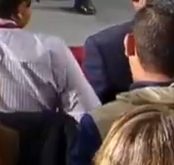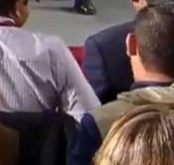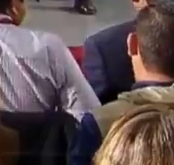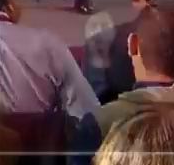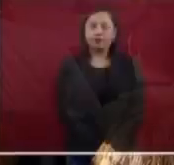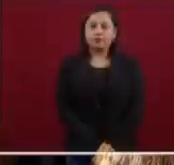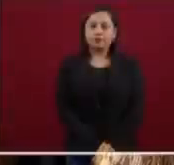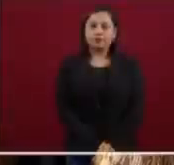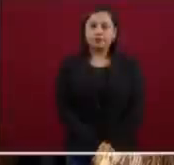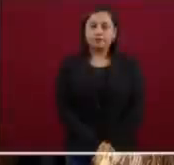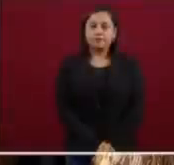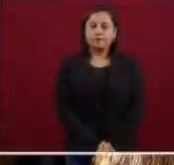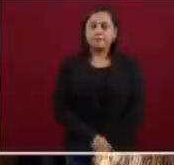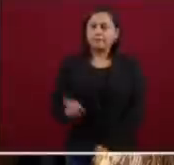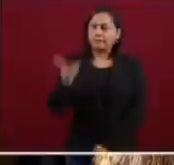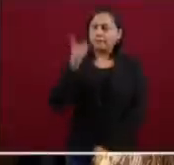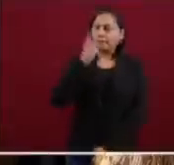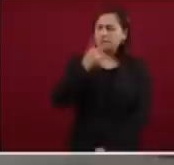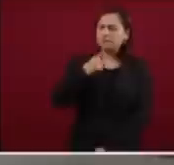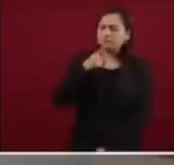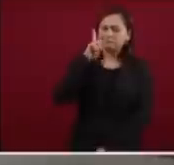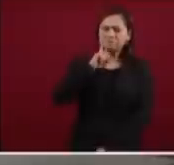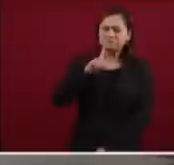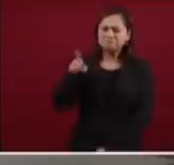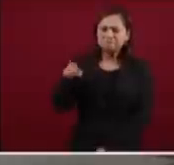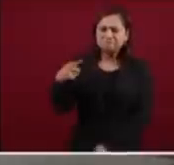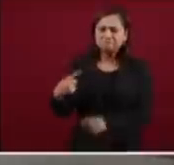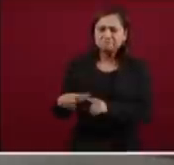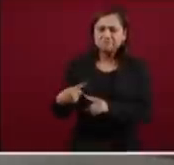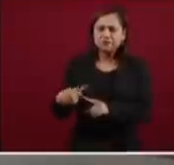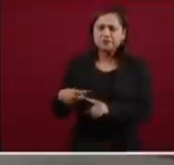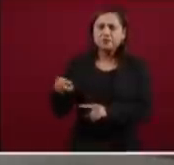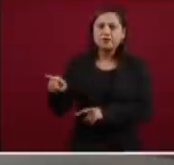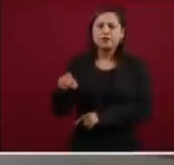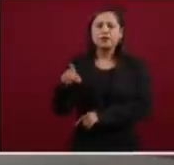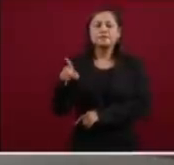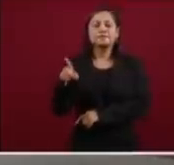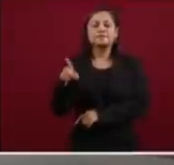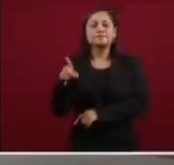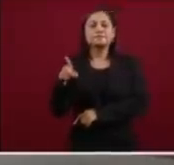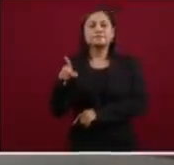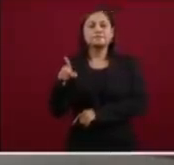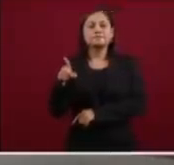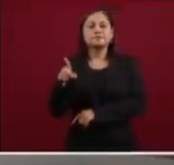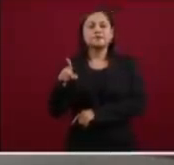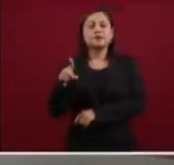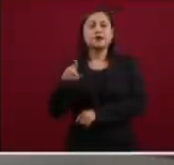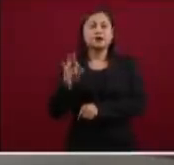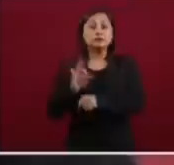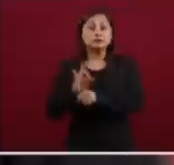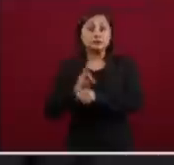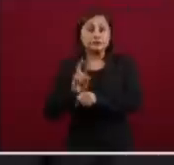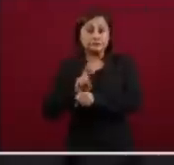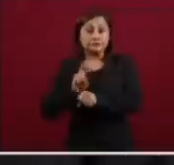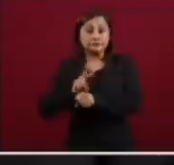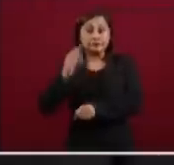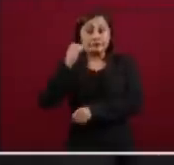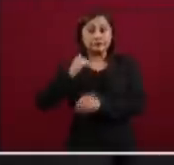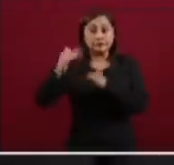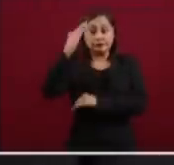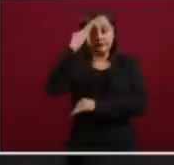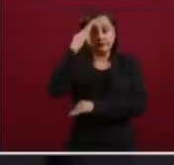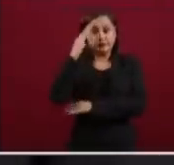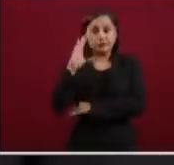la procuradora que la fiscal carnal está muy bien dicho